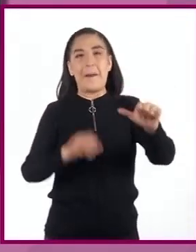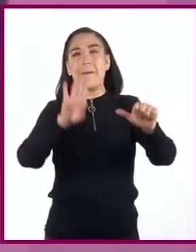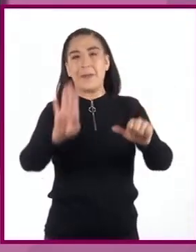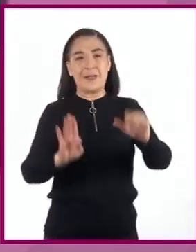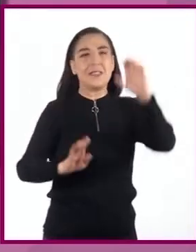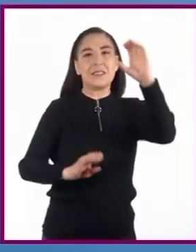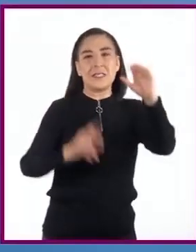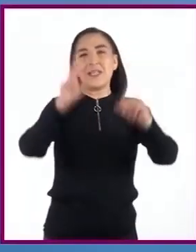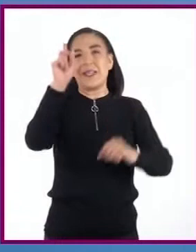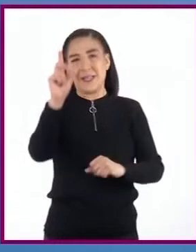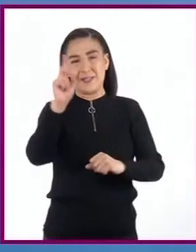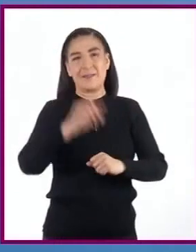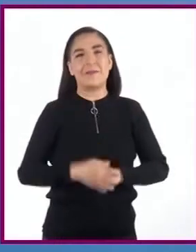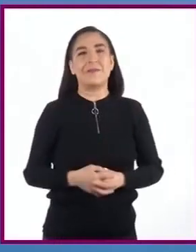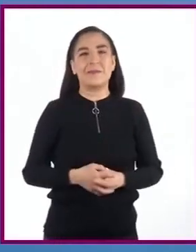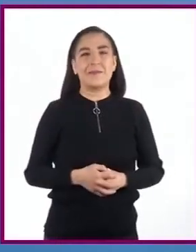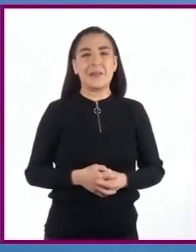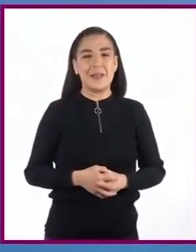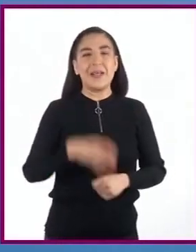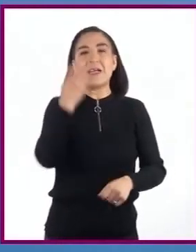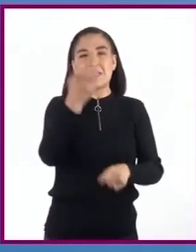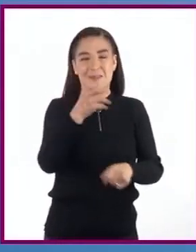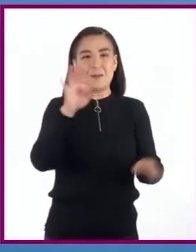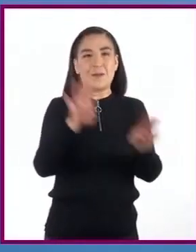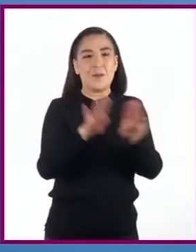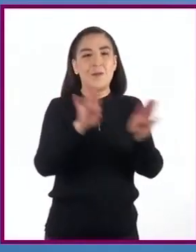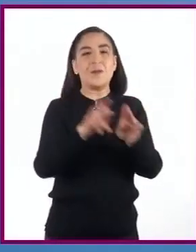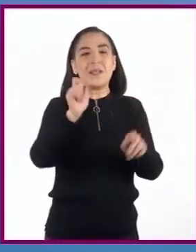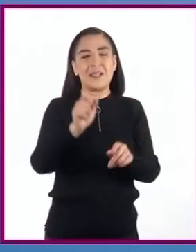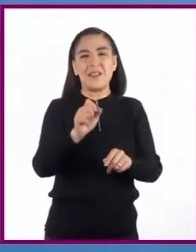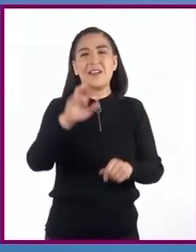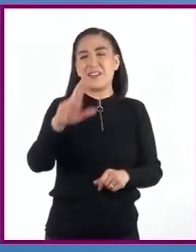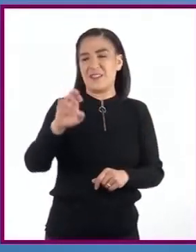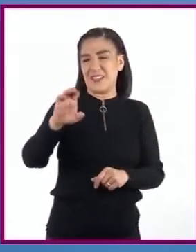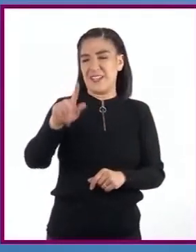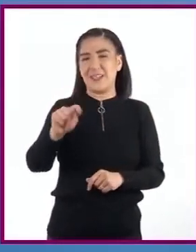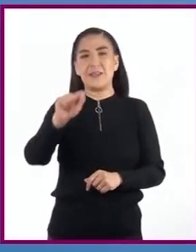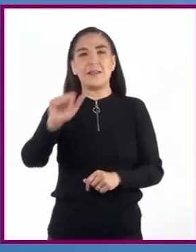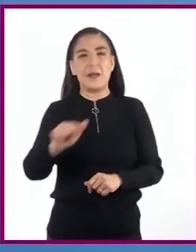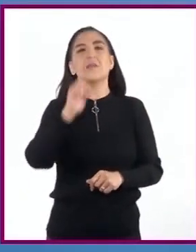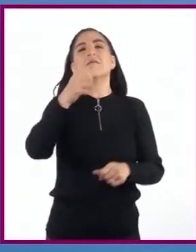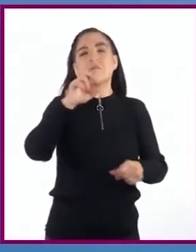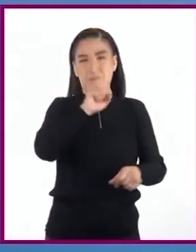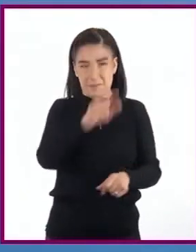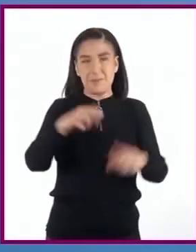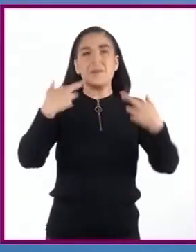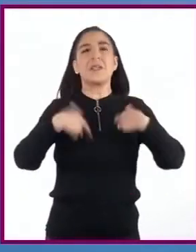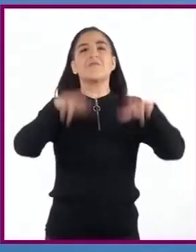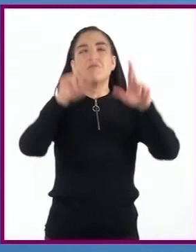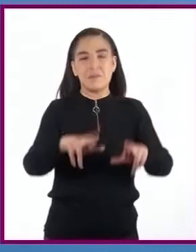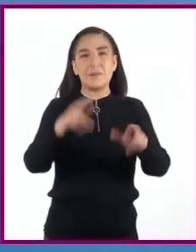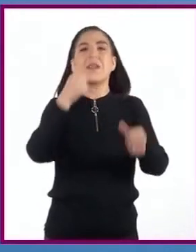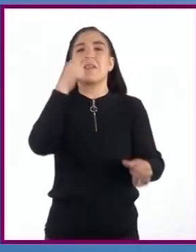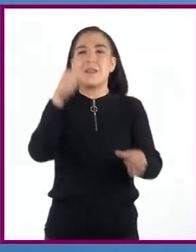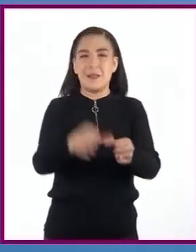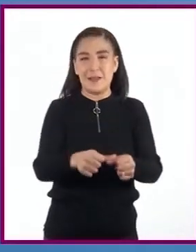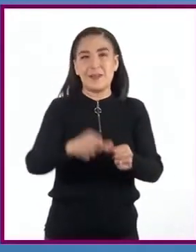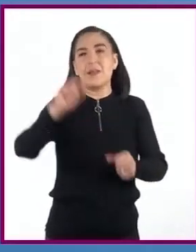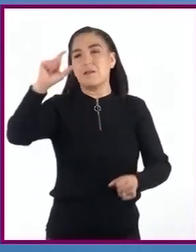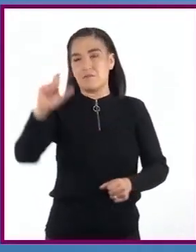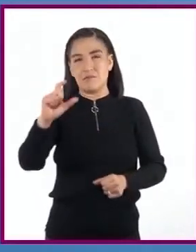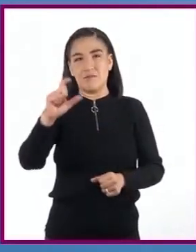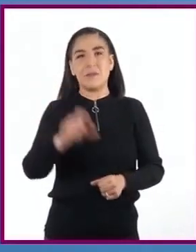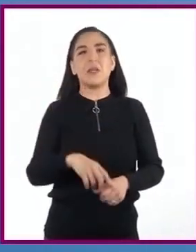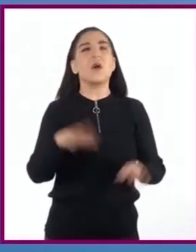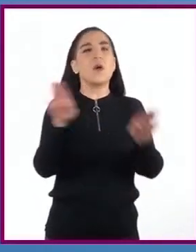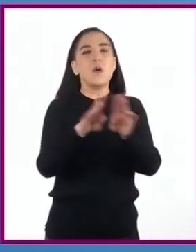D. Un segmento de recta también se representa con las letras mayúsculas de los extremos que lo